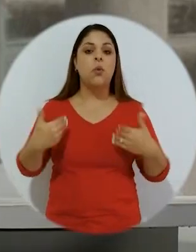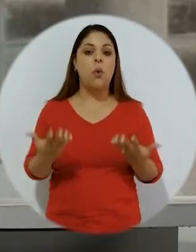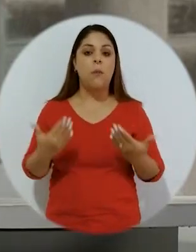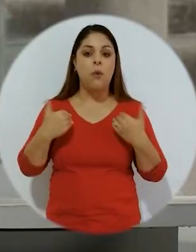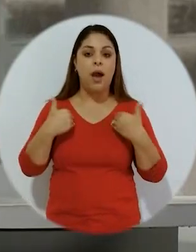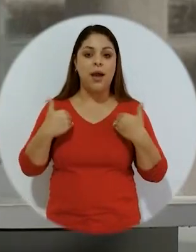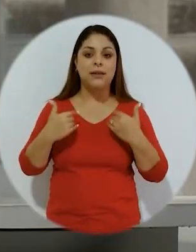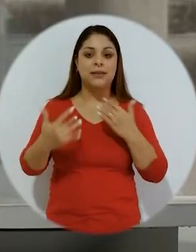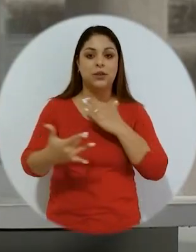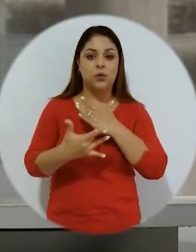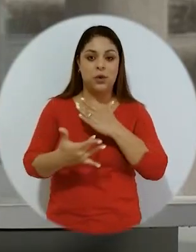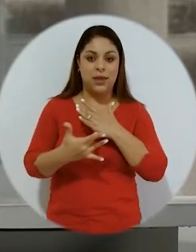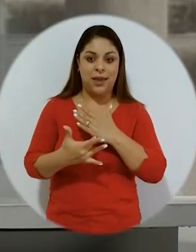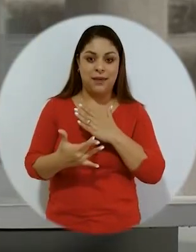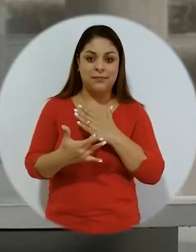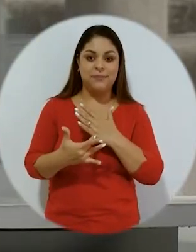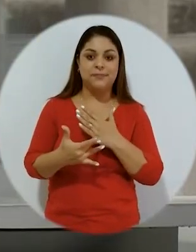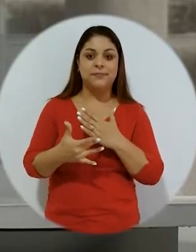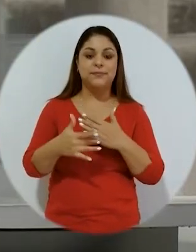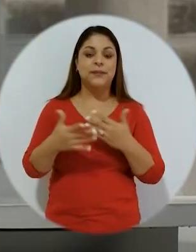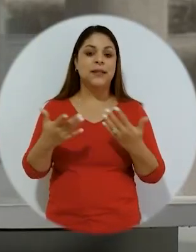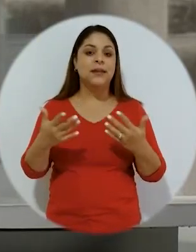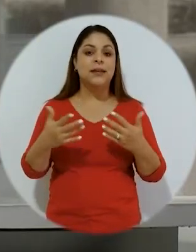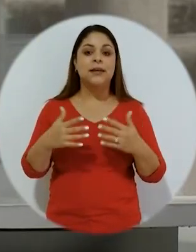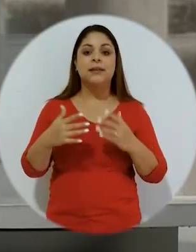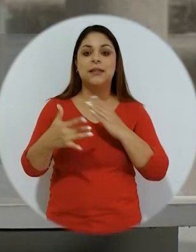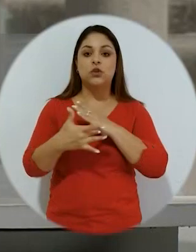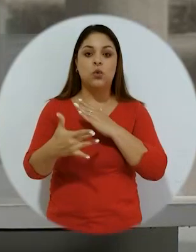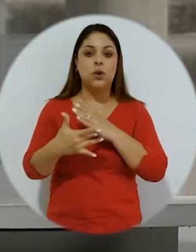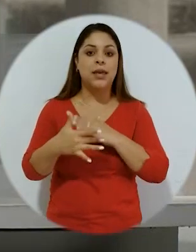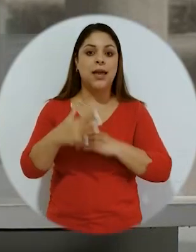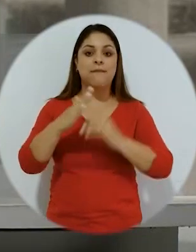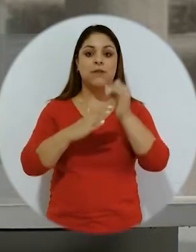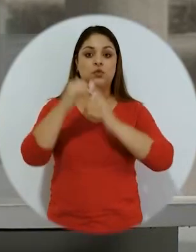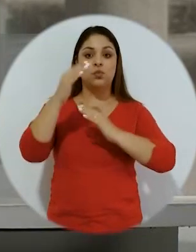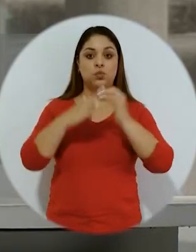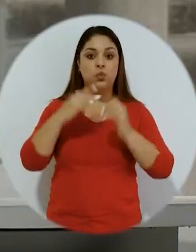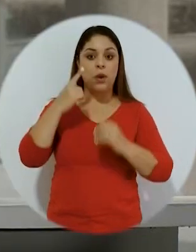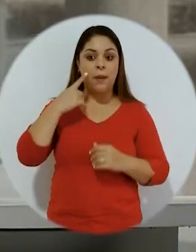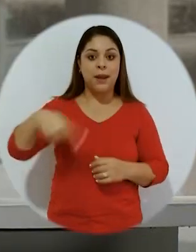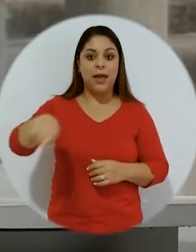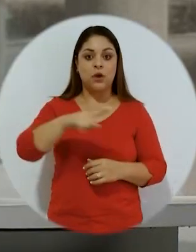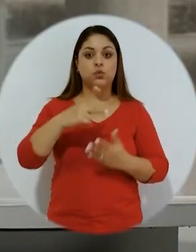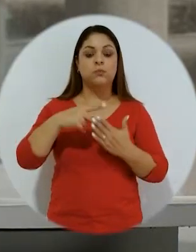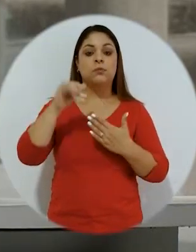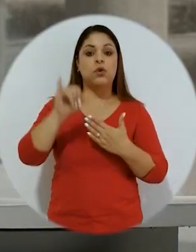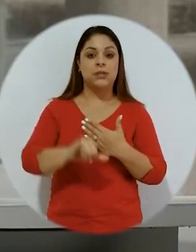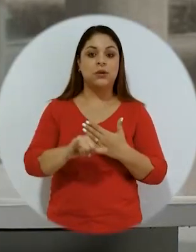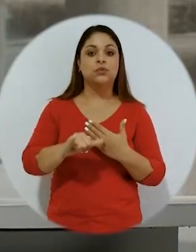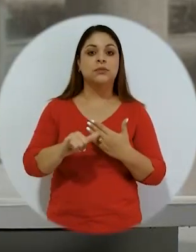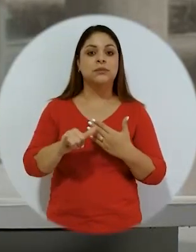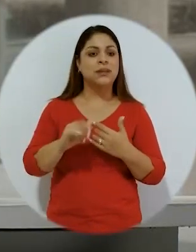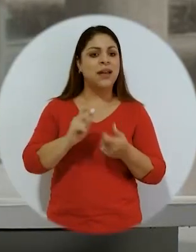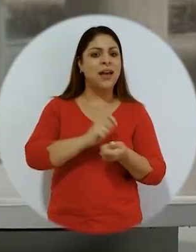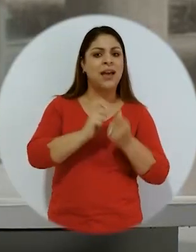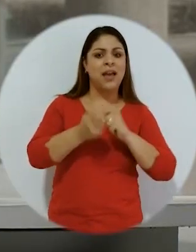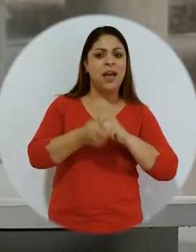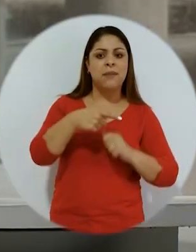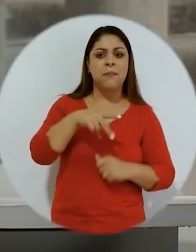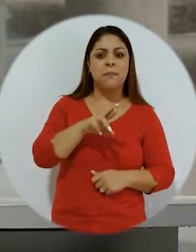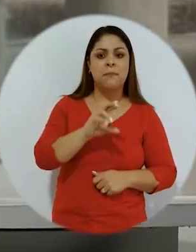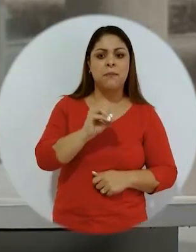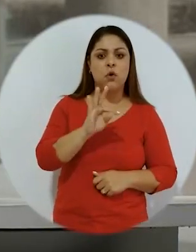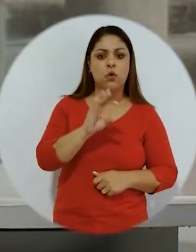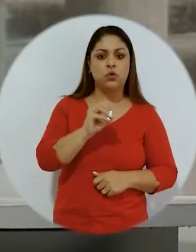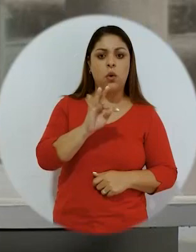llevamos tecnología a las zonas rurales? Tecnología e infraestructura para que esos proyectos pasen de ser